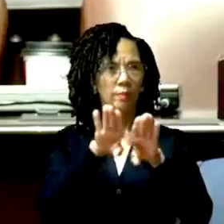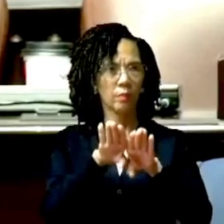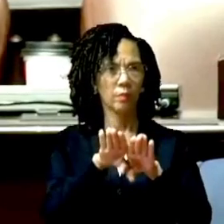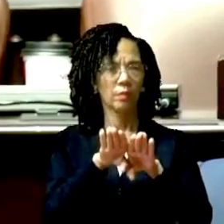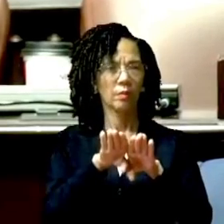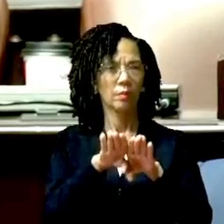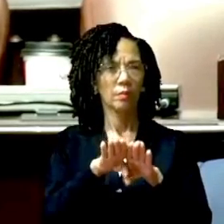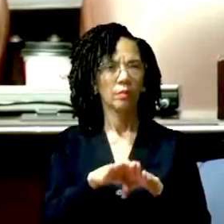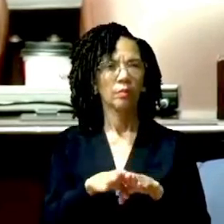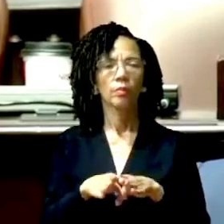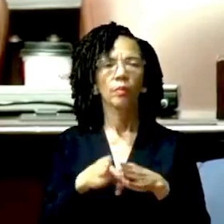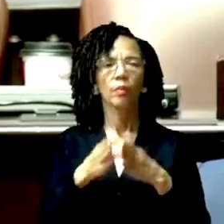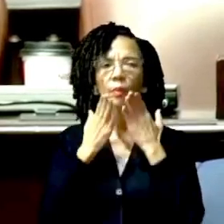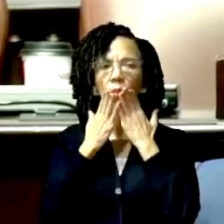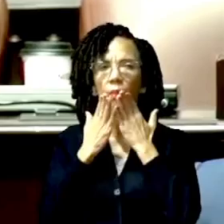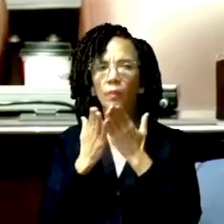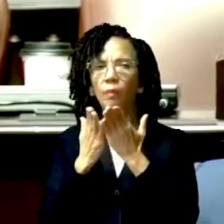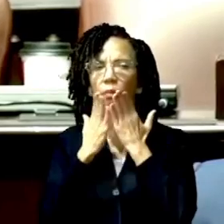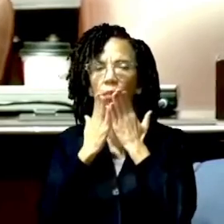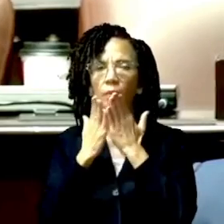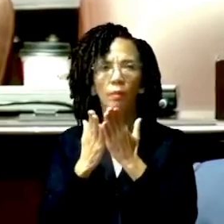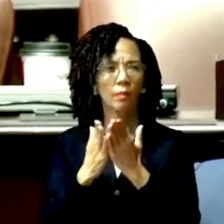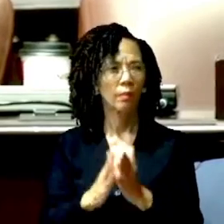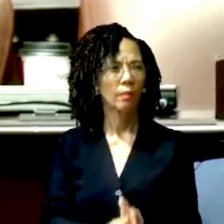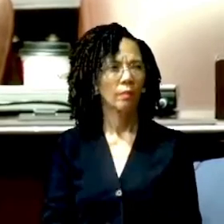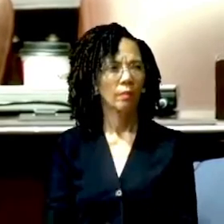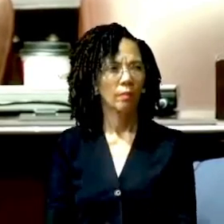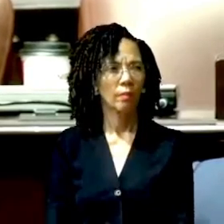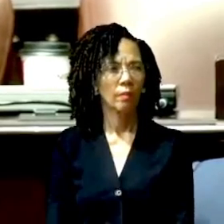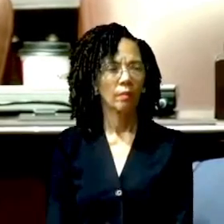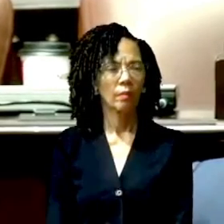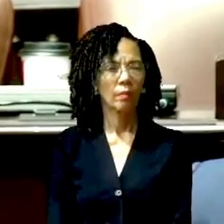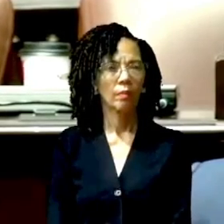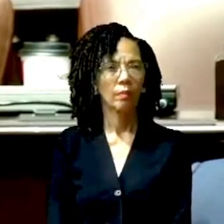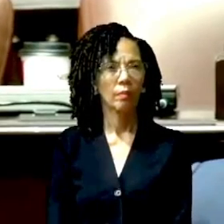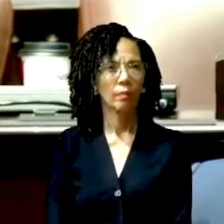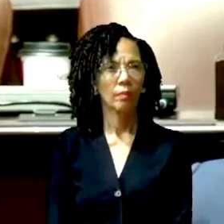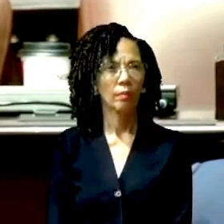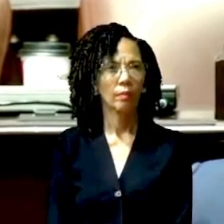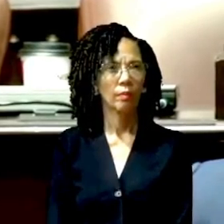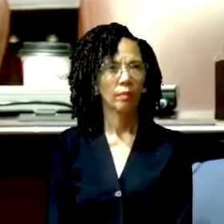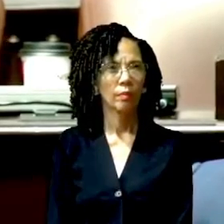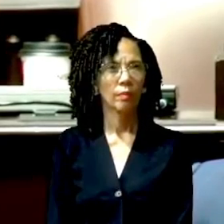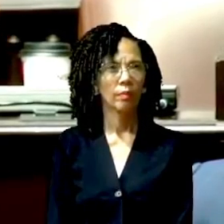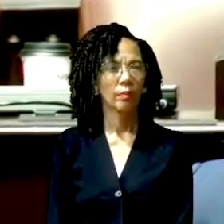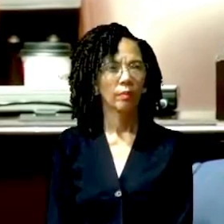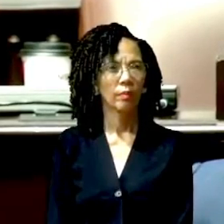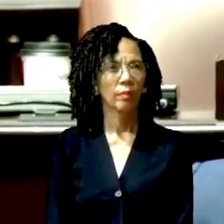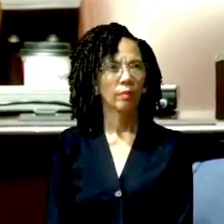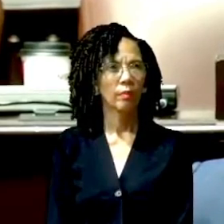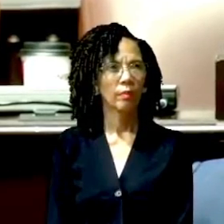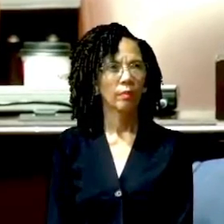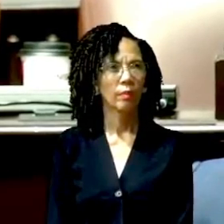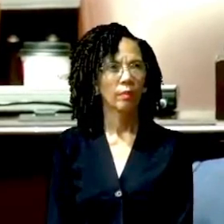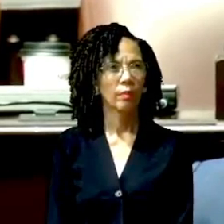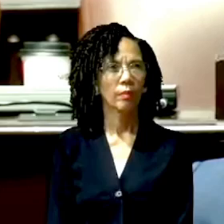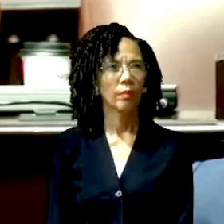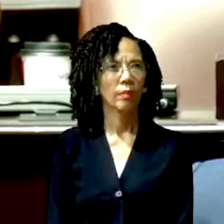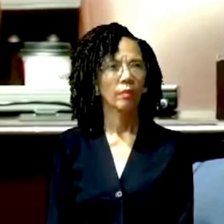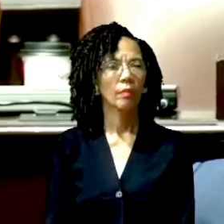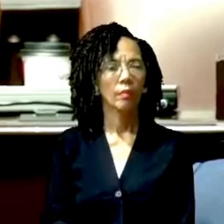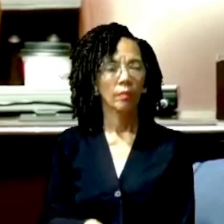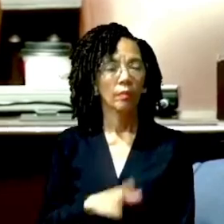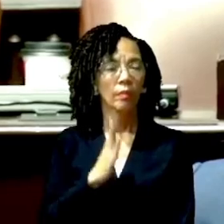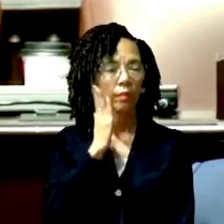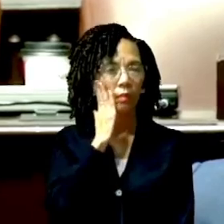bufete directivo, diputados y diputadas. Lamento que no se encuentre presente un colega diputado que